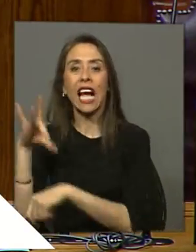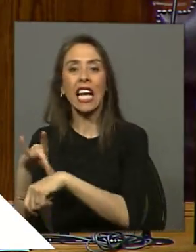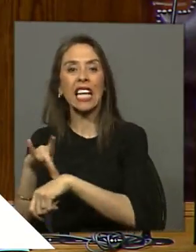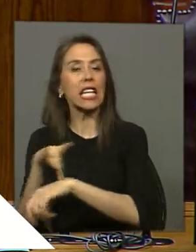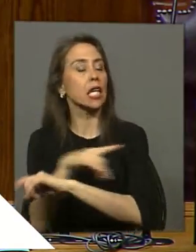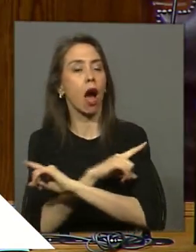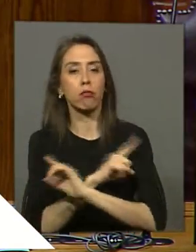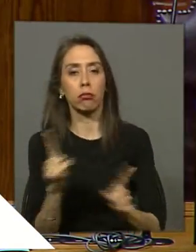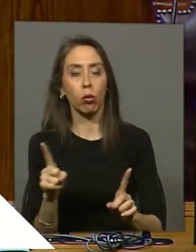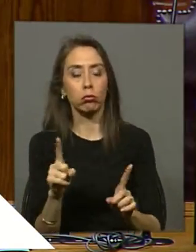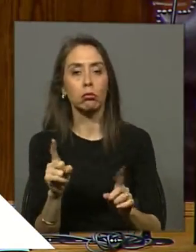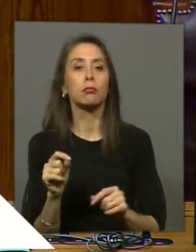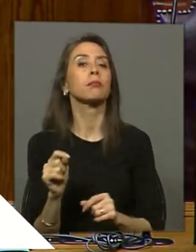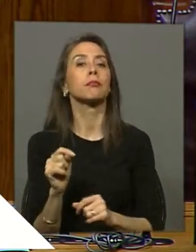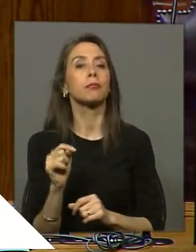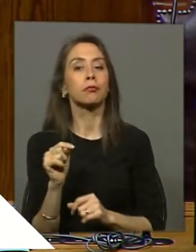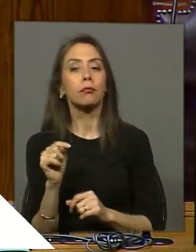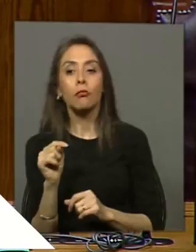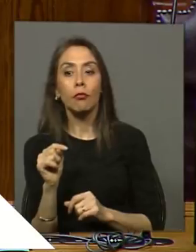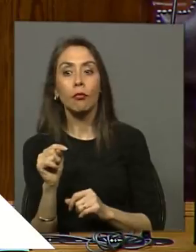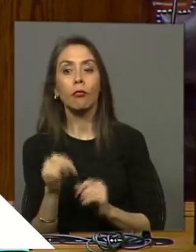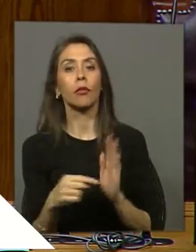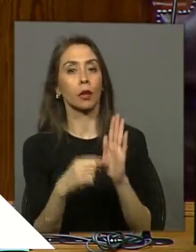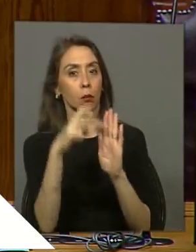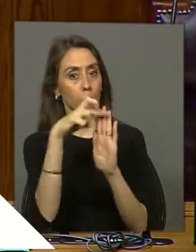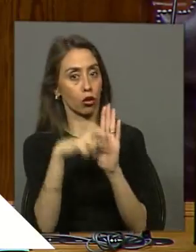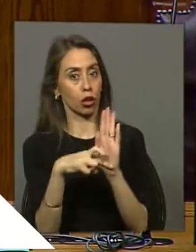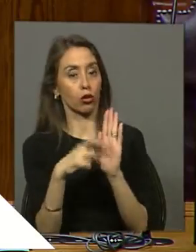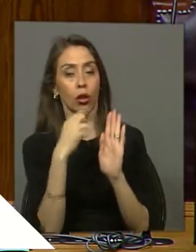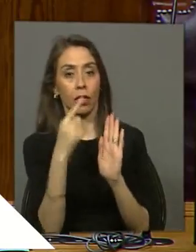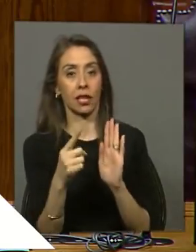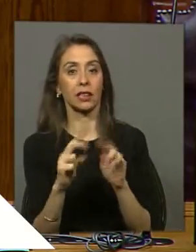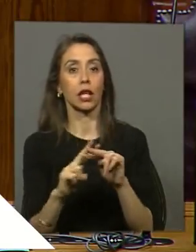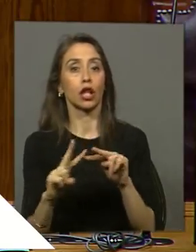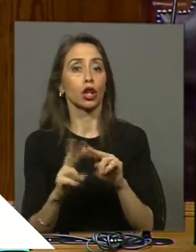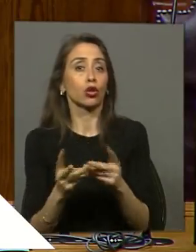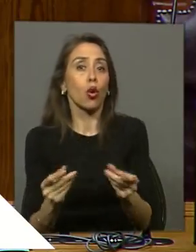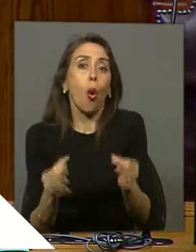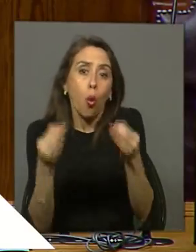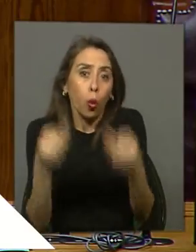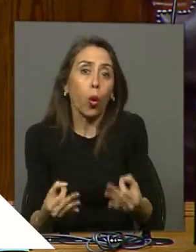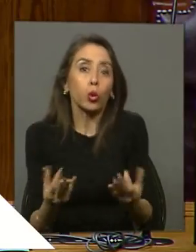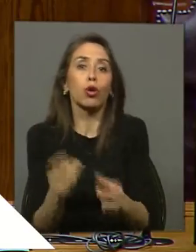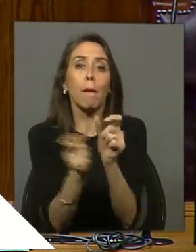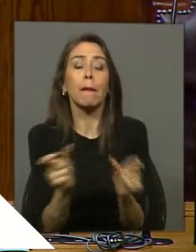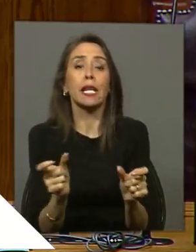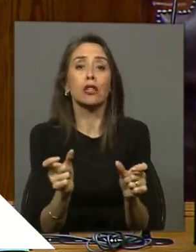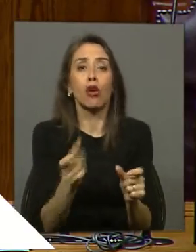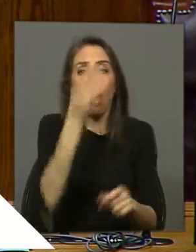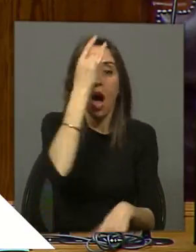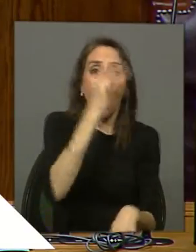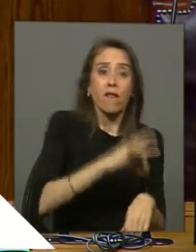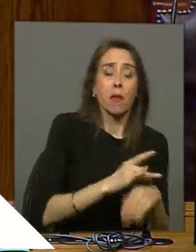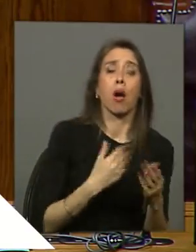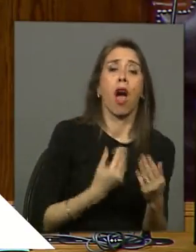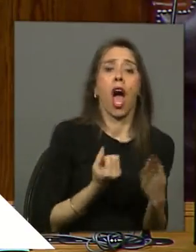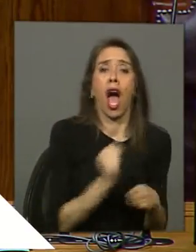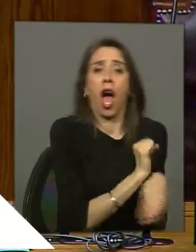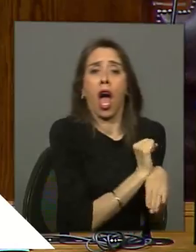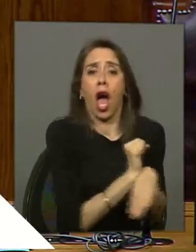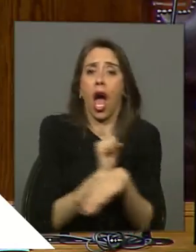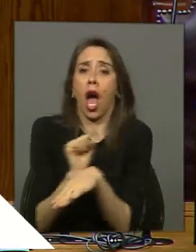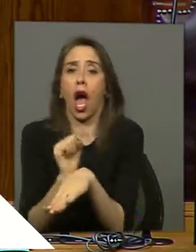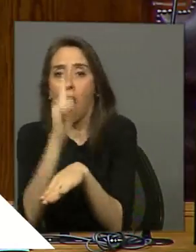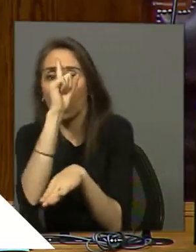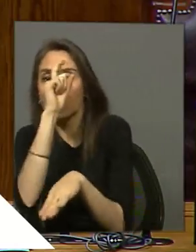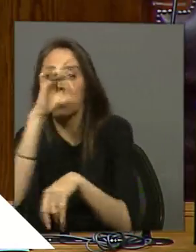Esta situación en la cual el proyecto plantea una solución de justicia respecto a aquellas personas que requieren utilizar un estacionamiento en servicios de